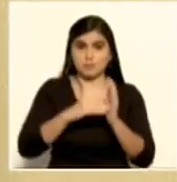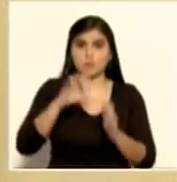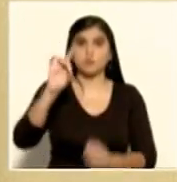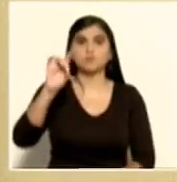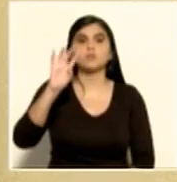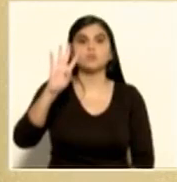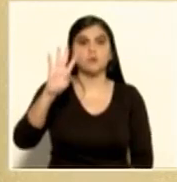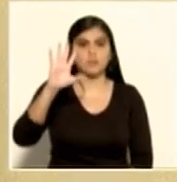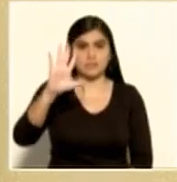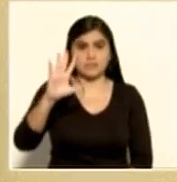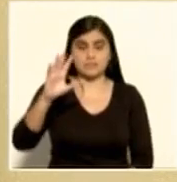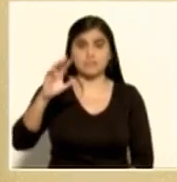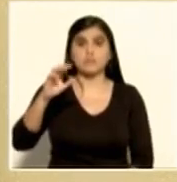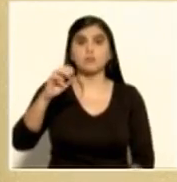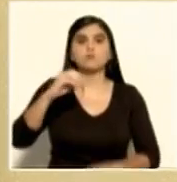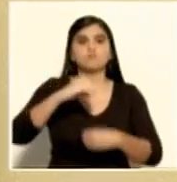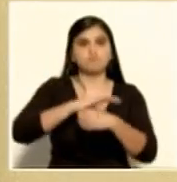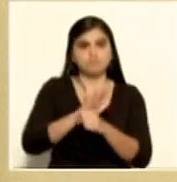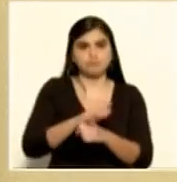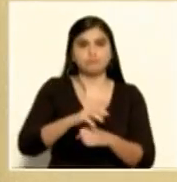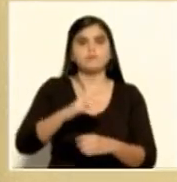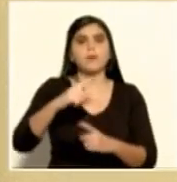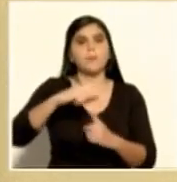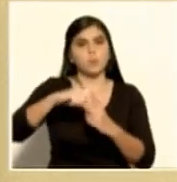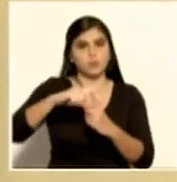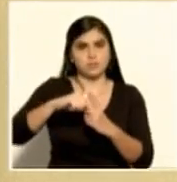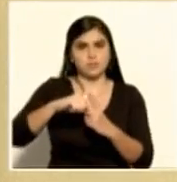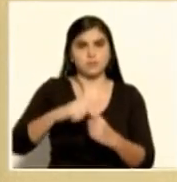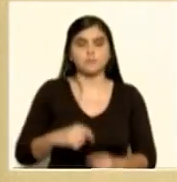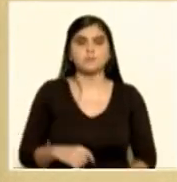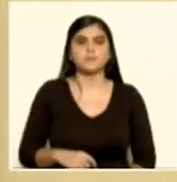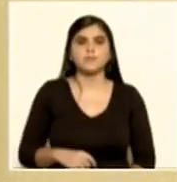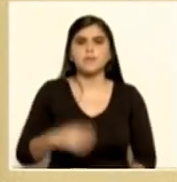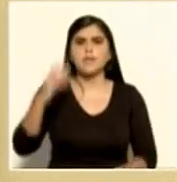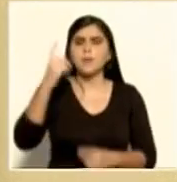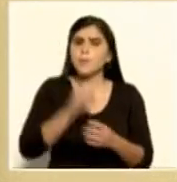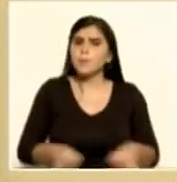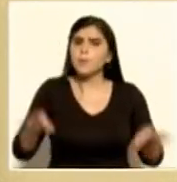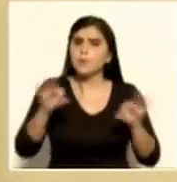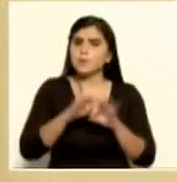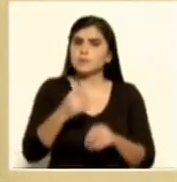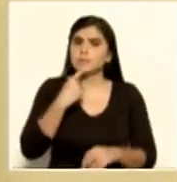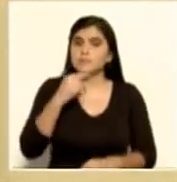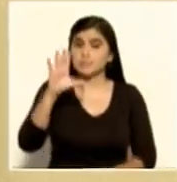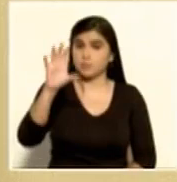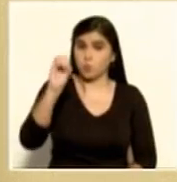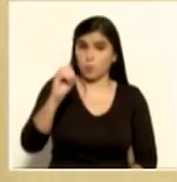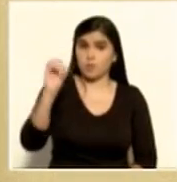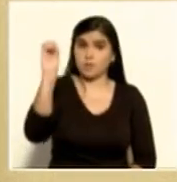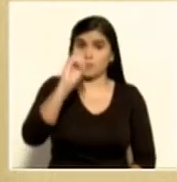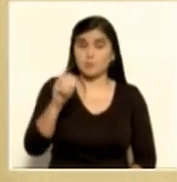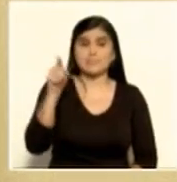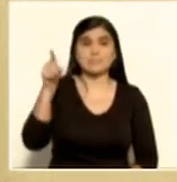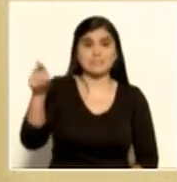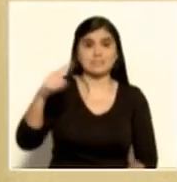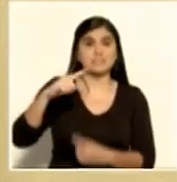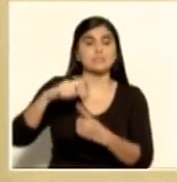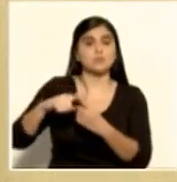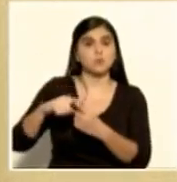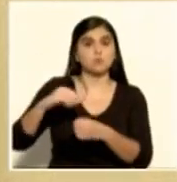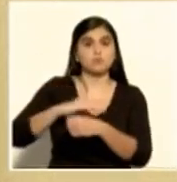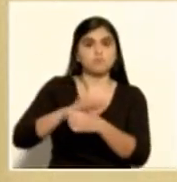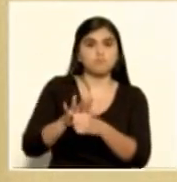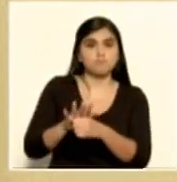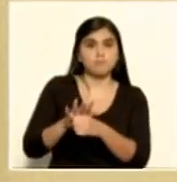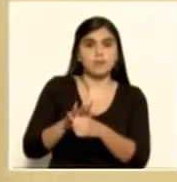6.845 casos confirmados. Es importante indicar que prácticamente el 50% de estos casos han ocurrido en